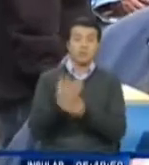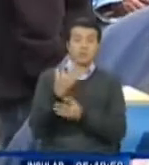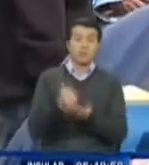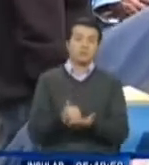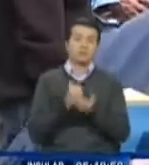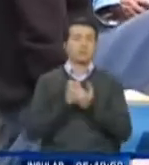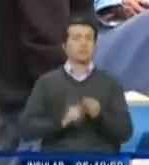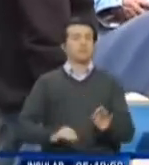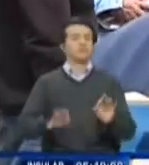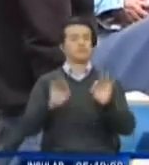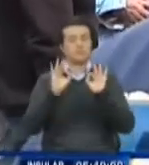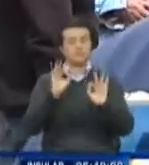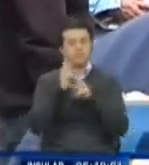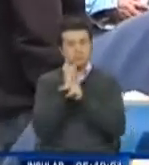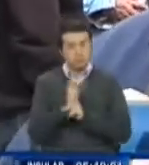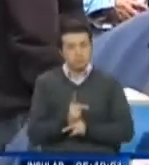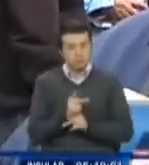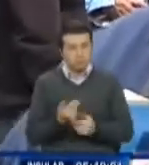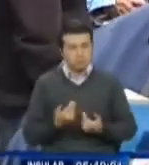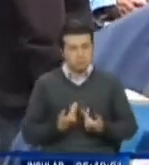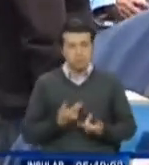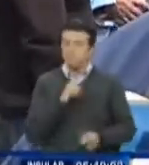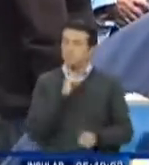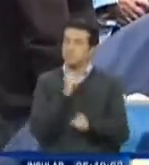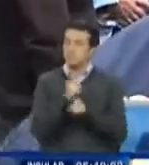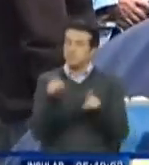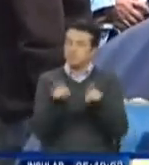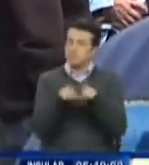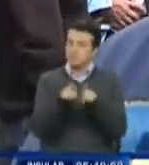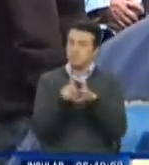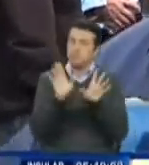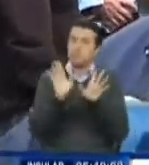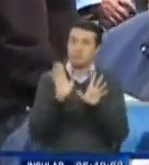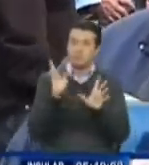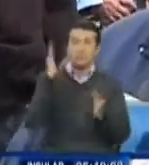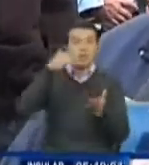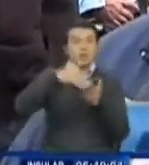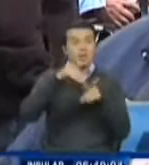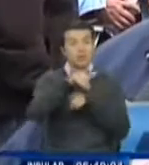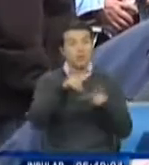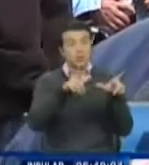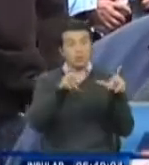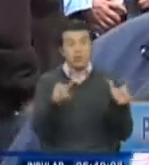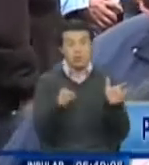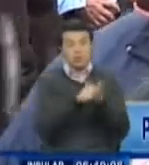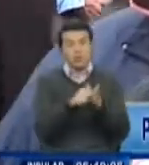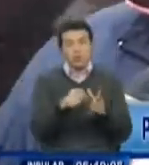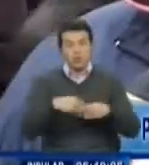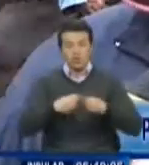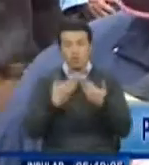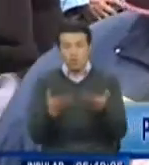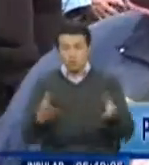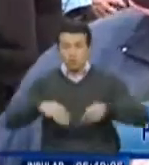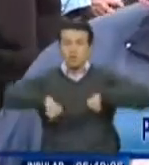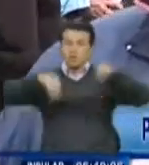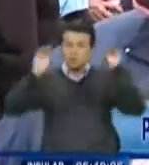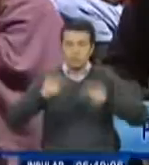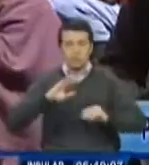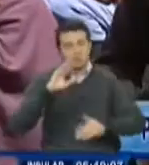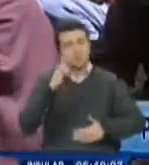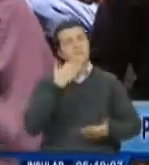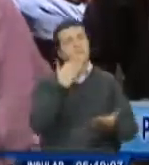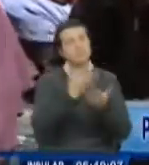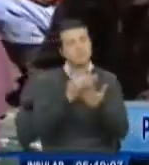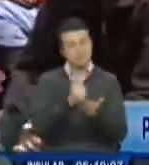gran ayuda no para protegernos igual para ir al albergues que van con la cobijita y todo si es una buena ayuda muchas